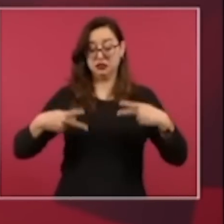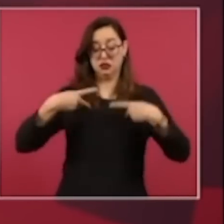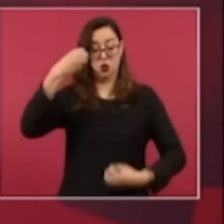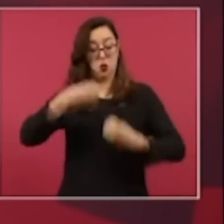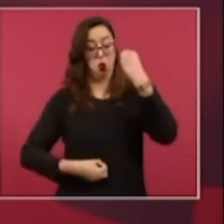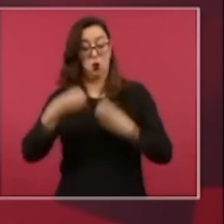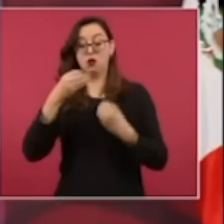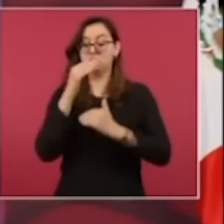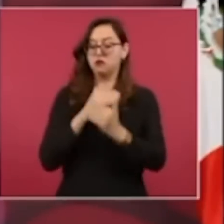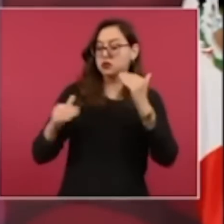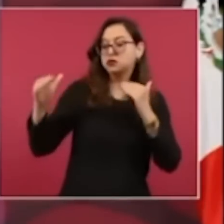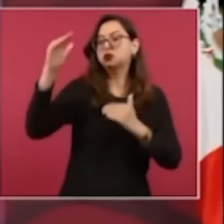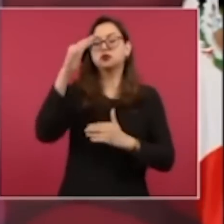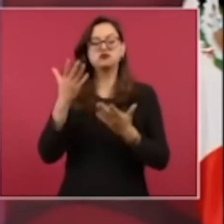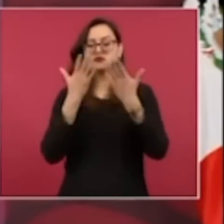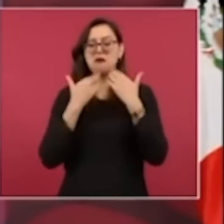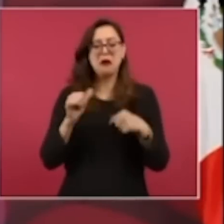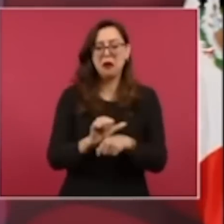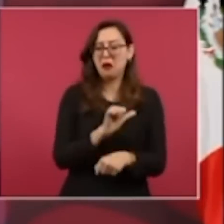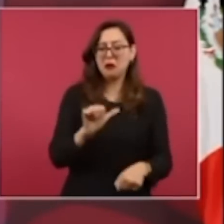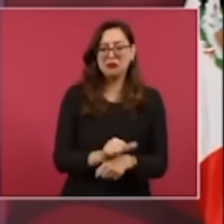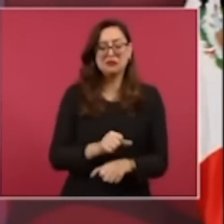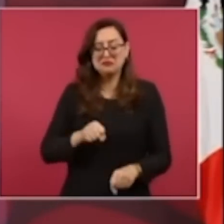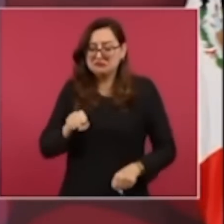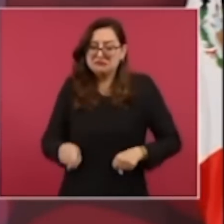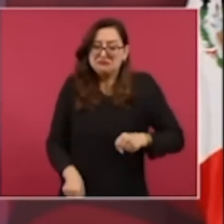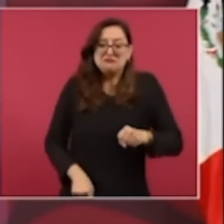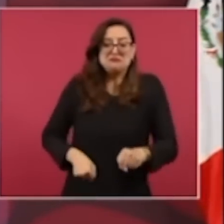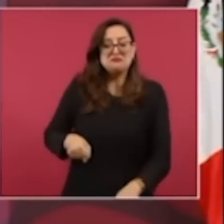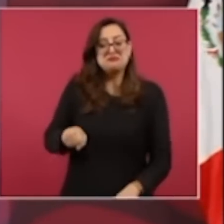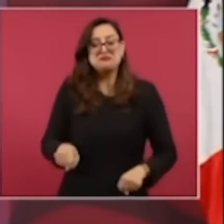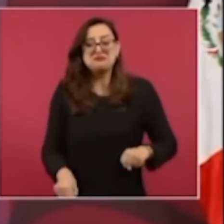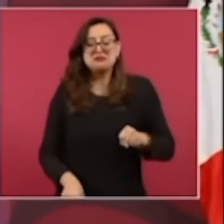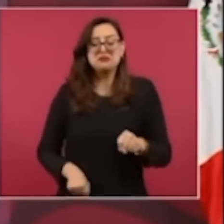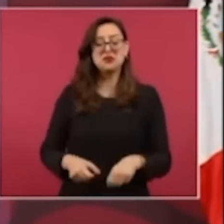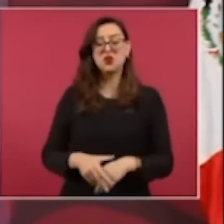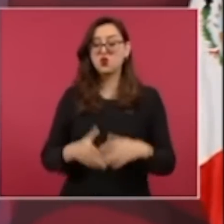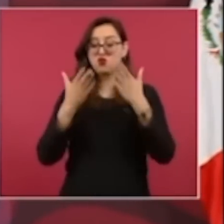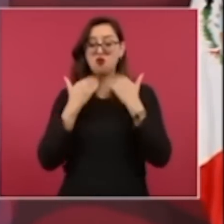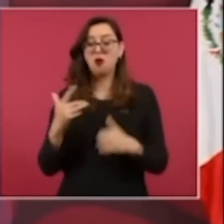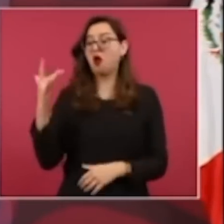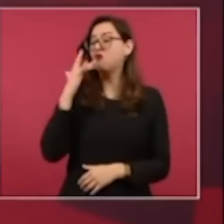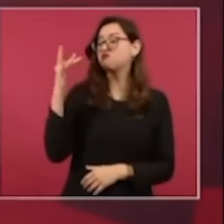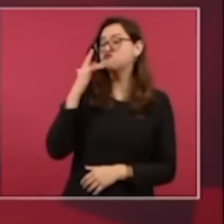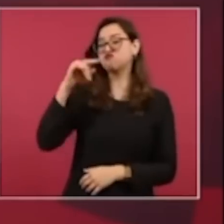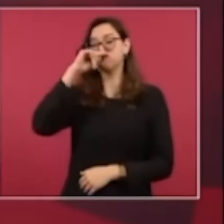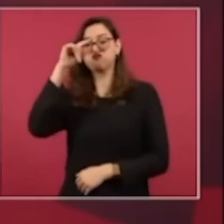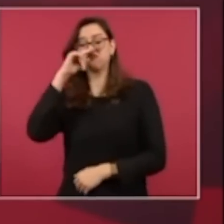y que no hay prepotencia. Bueno, como no hay corrupción en Dinamarca, no hay violencia